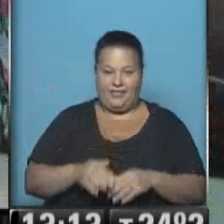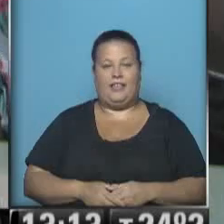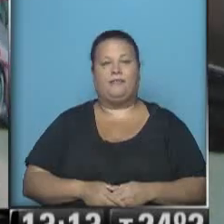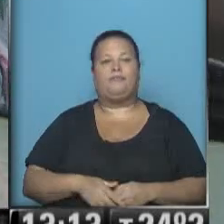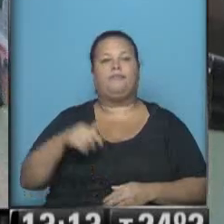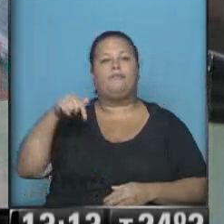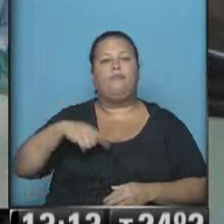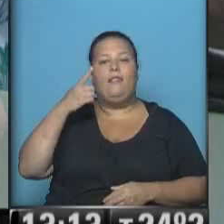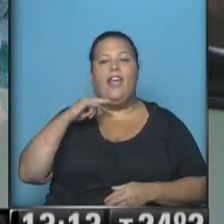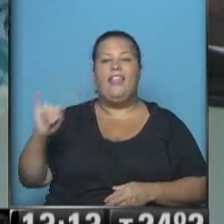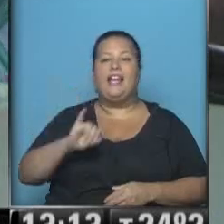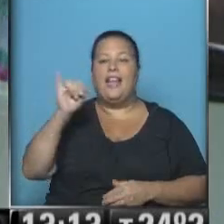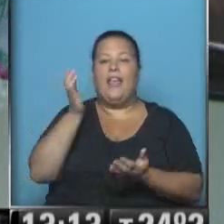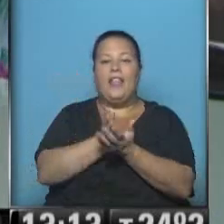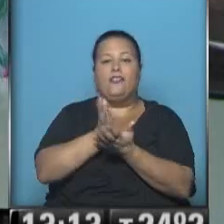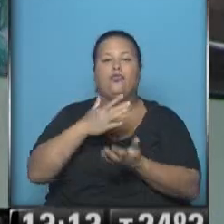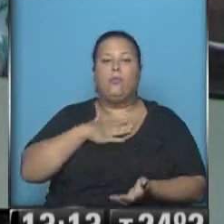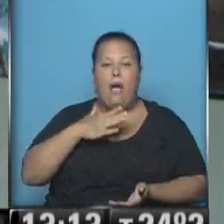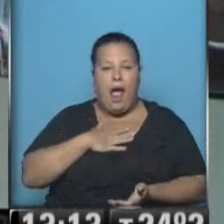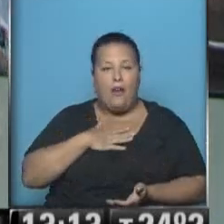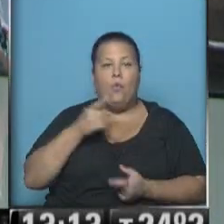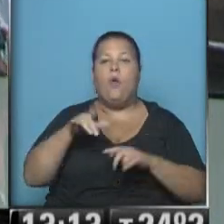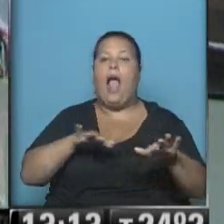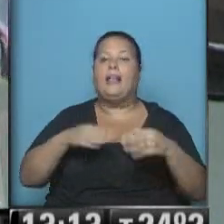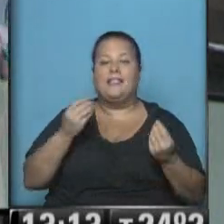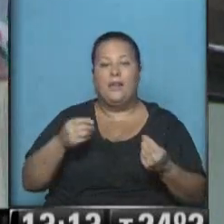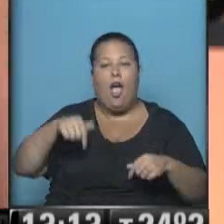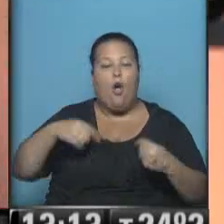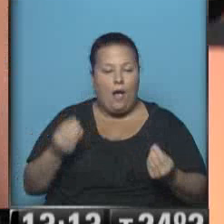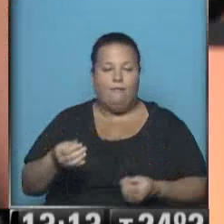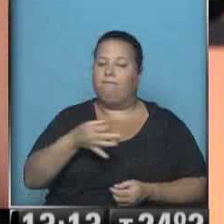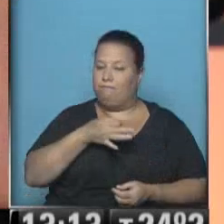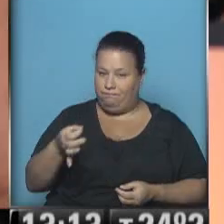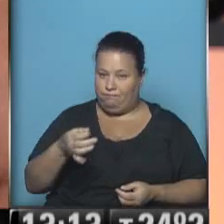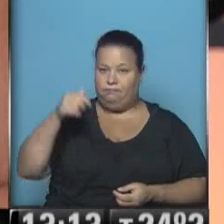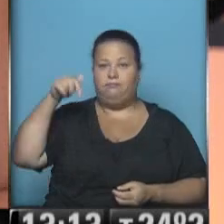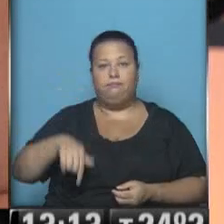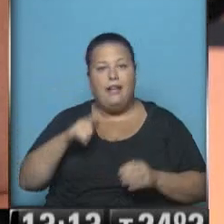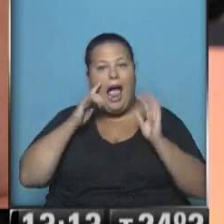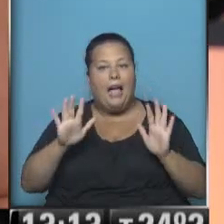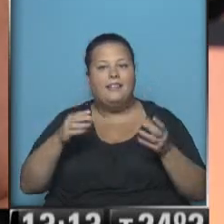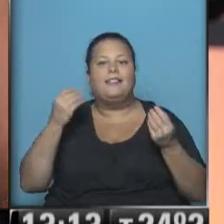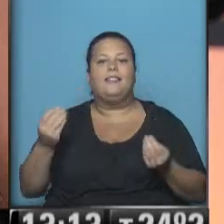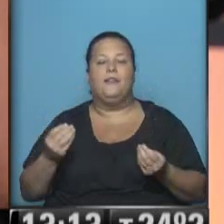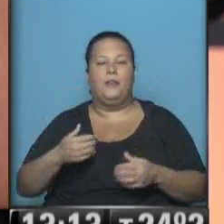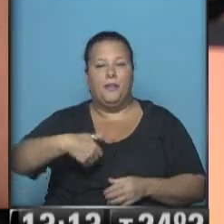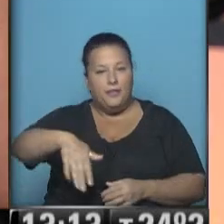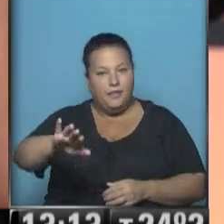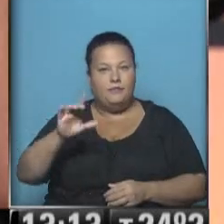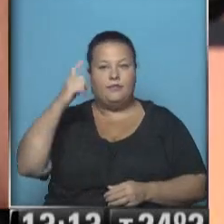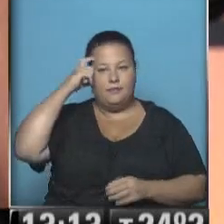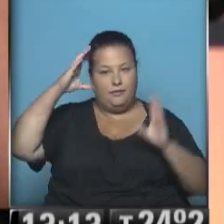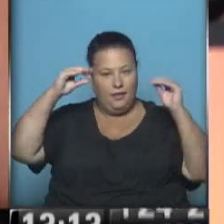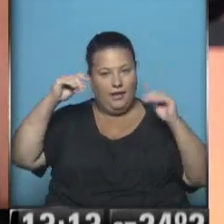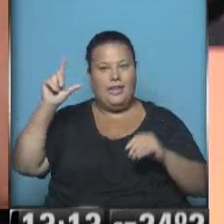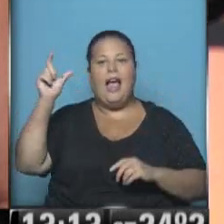bueno Y en el día internacional de los Derechos Humanos una de las actividades de para hoy exactamente estar muy atentos a lo que va a ocurrir eh a las 10 de la